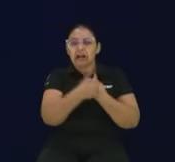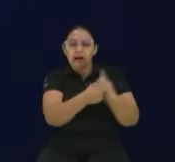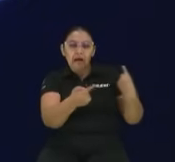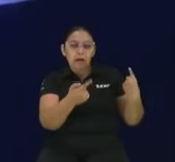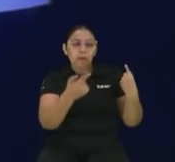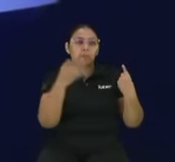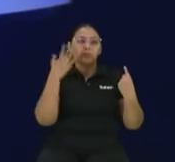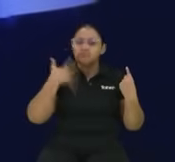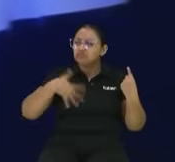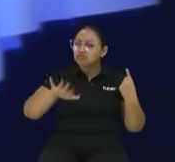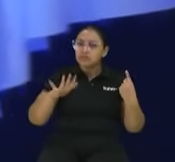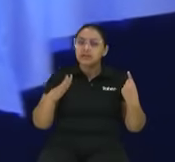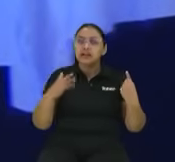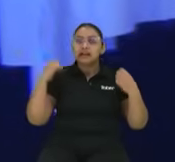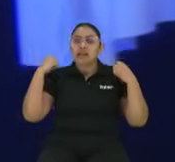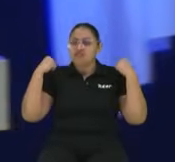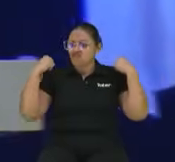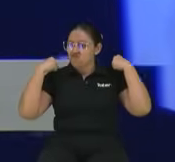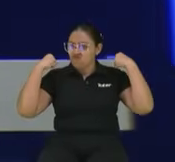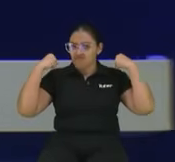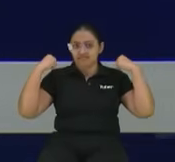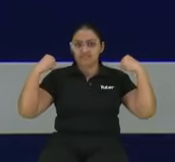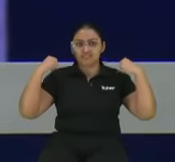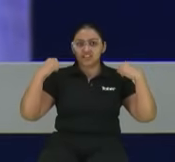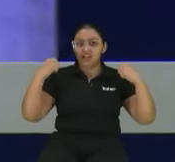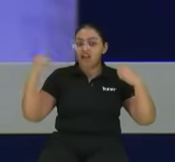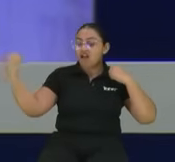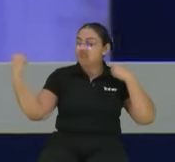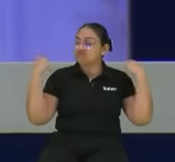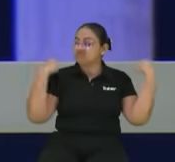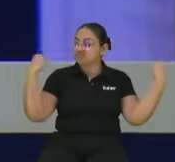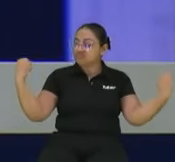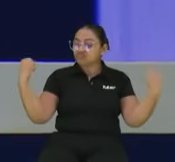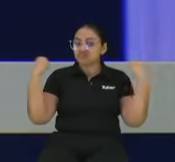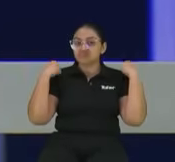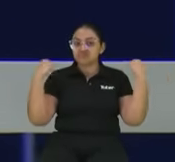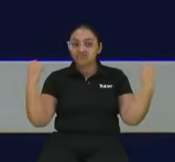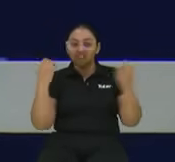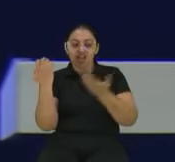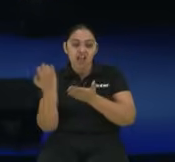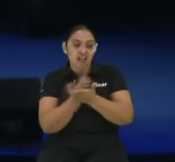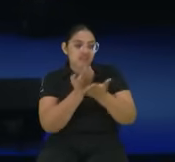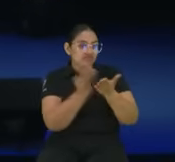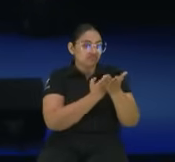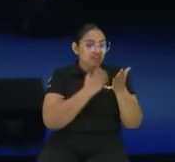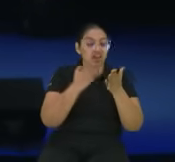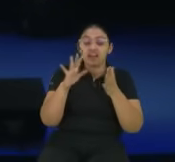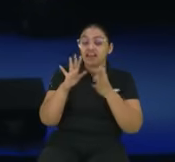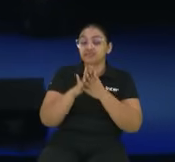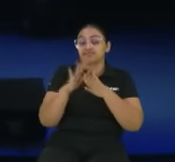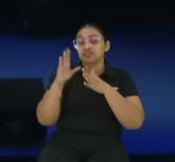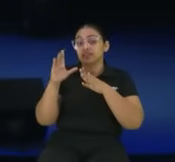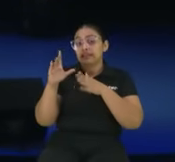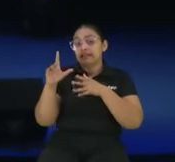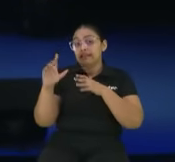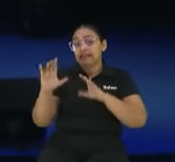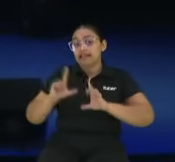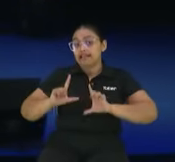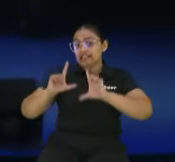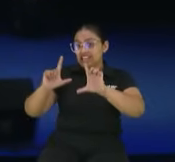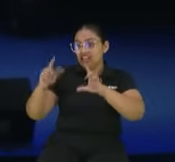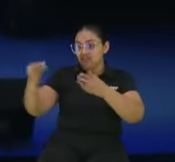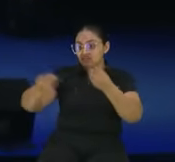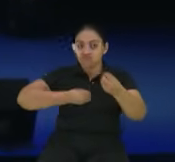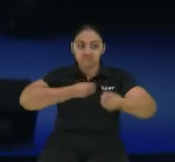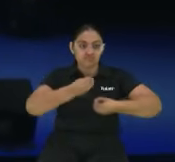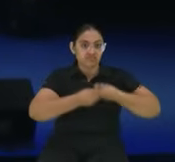títulos está en sus posesiones pero la fortaleza de un cristiano seguidor de Cristo Está en su debilidad la palabra dice